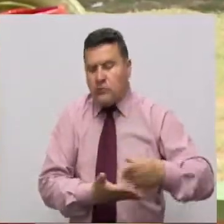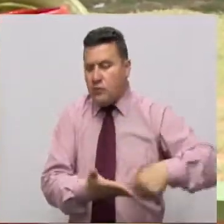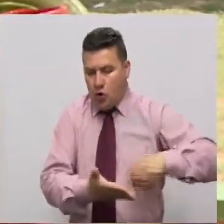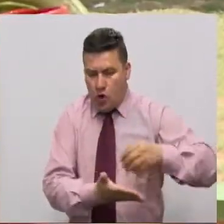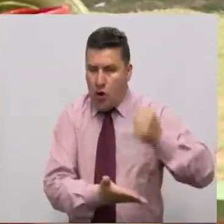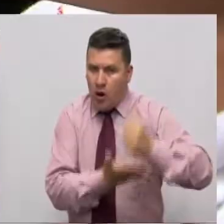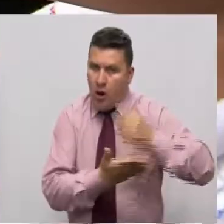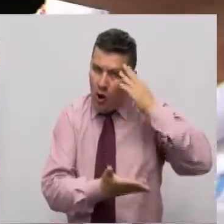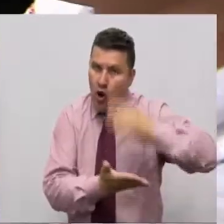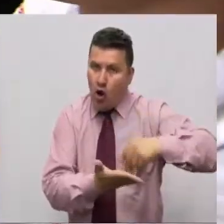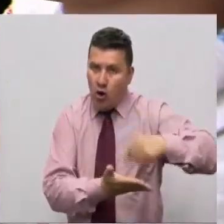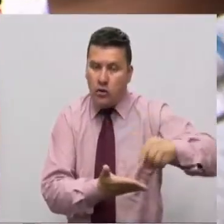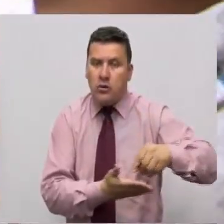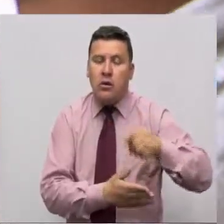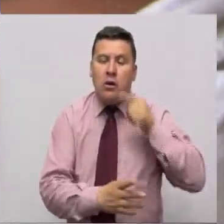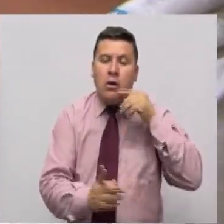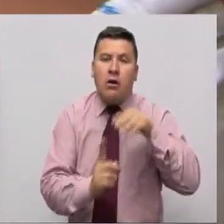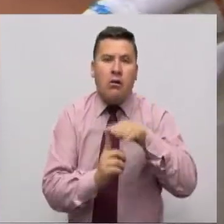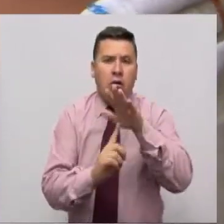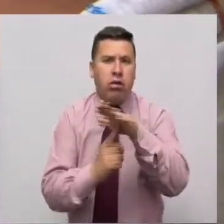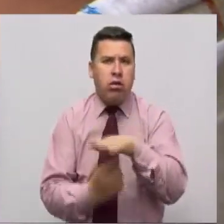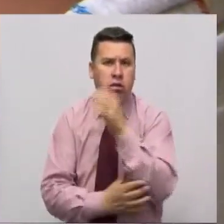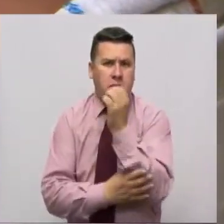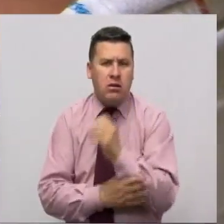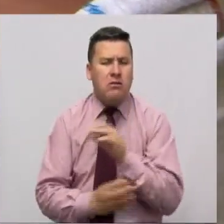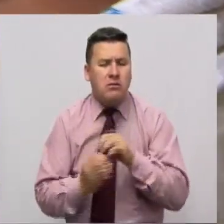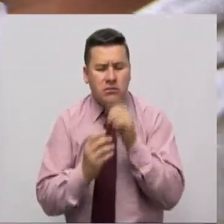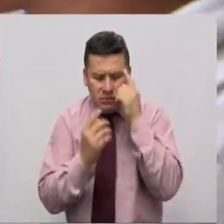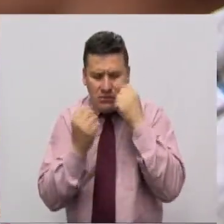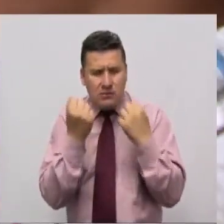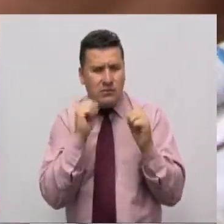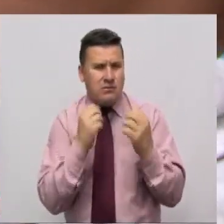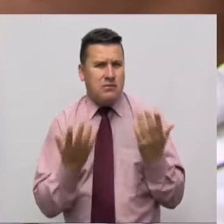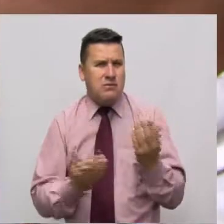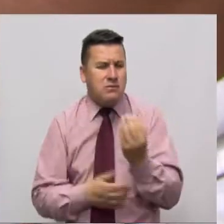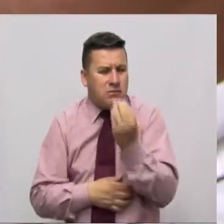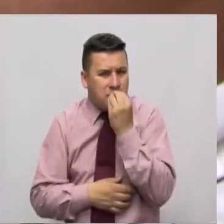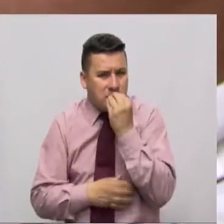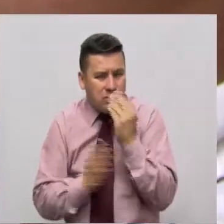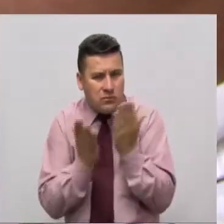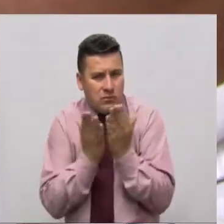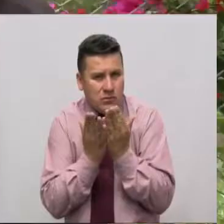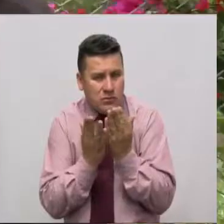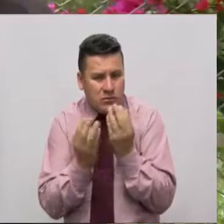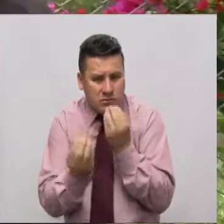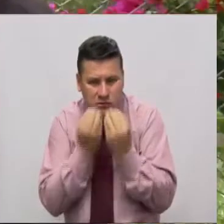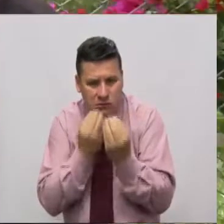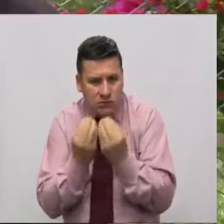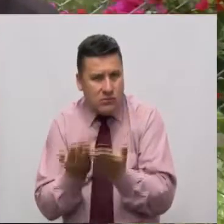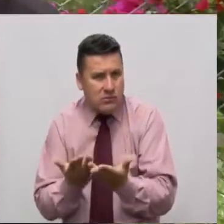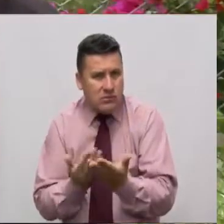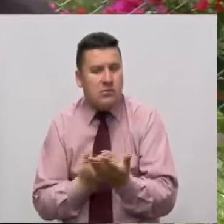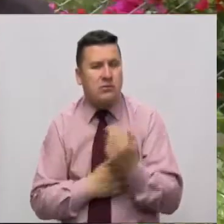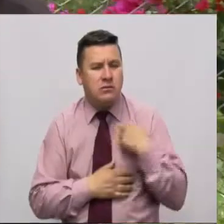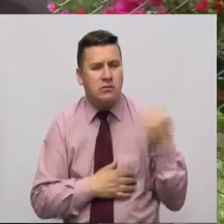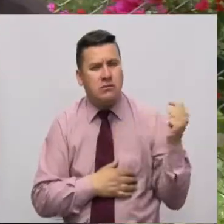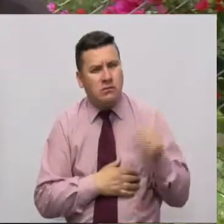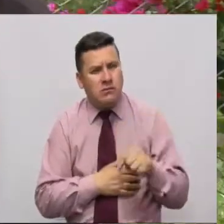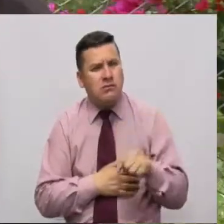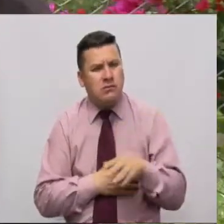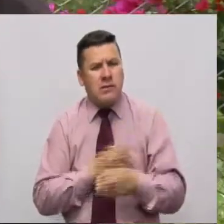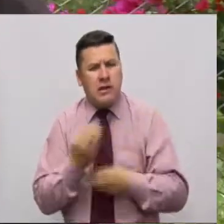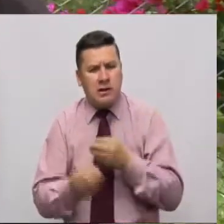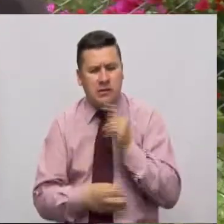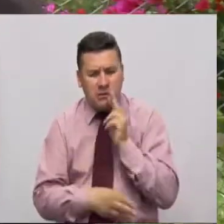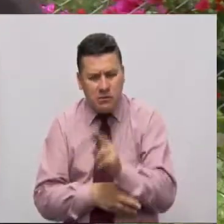recursos públicos en detrimento de los menores. Lo que más nos preocupa es el refrigerio escolar. Nosotros hemos